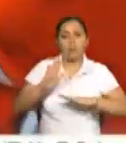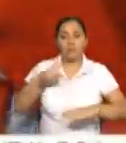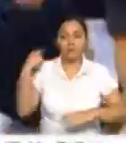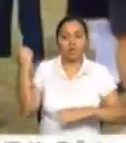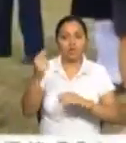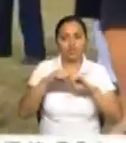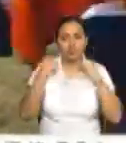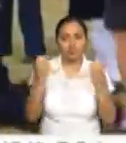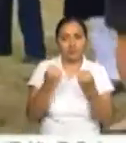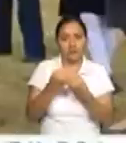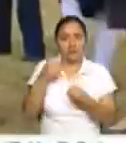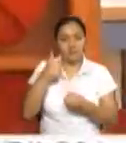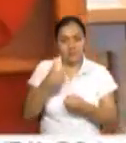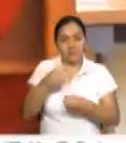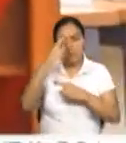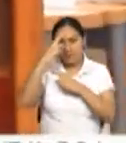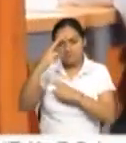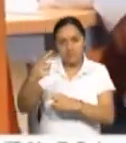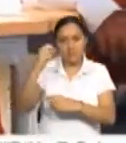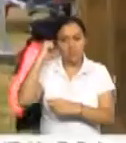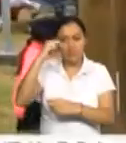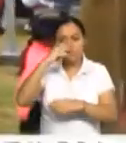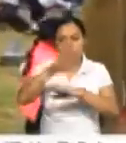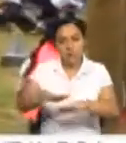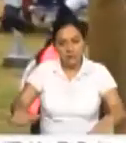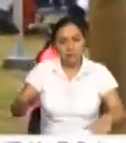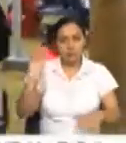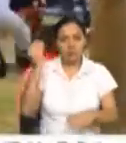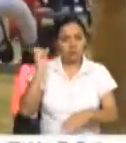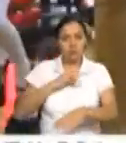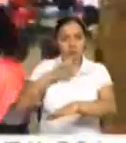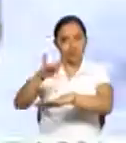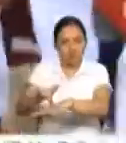como ciudadanos, donde se respete el derecho de los niños y jóvenes a que su